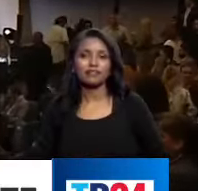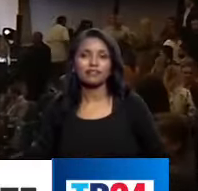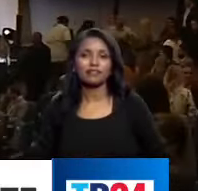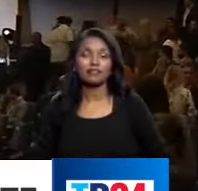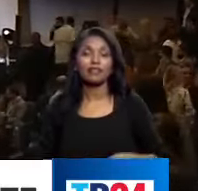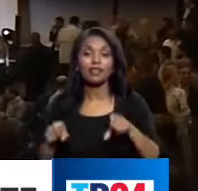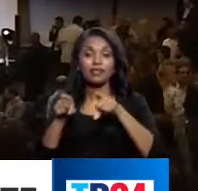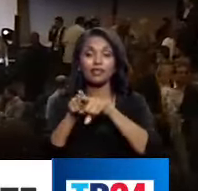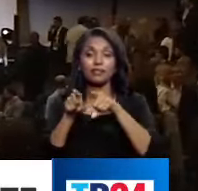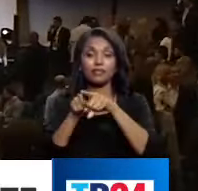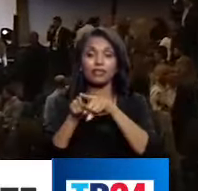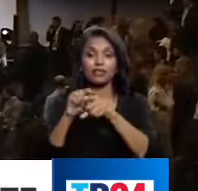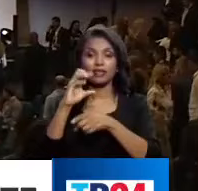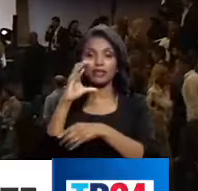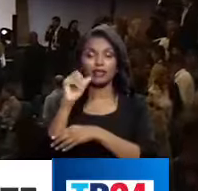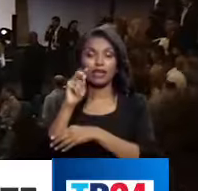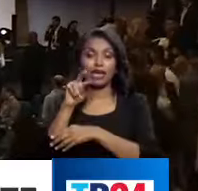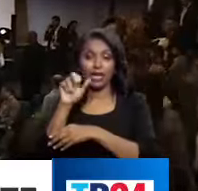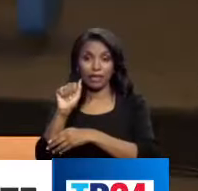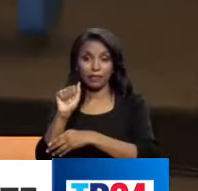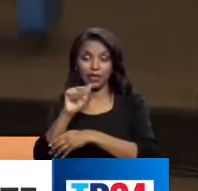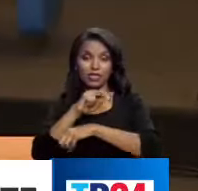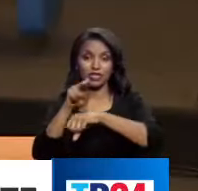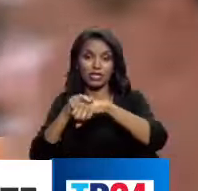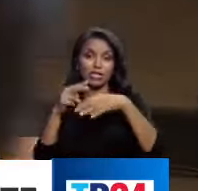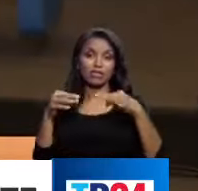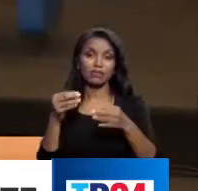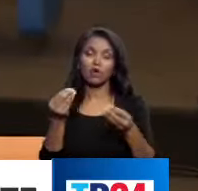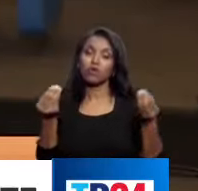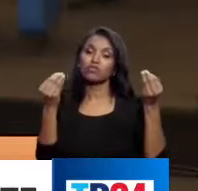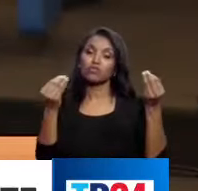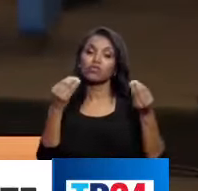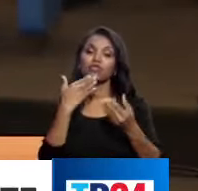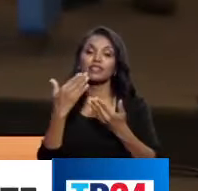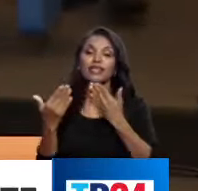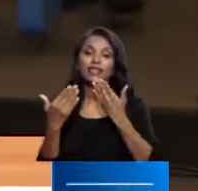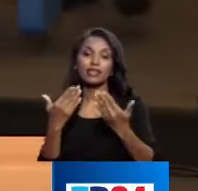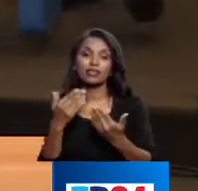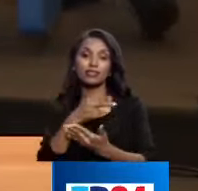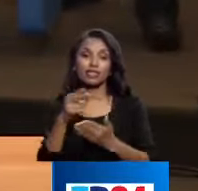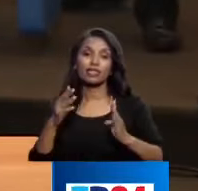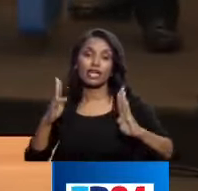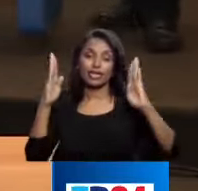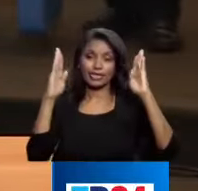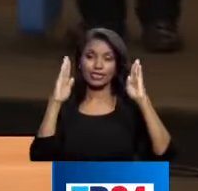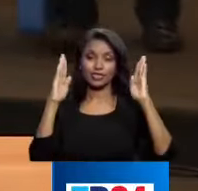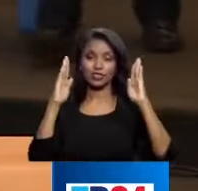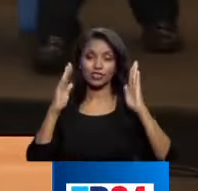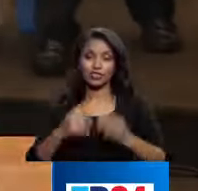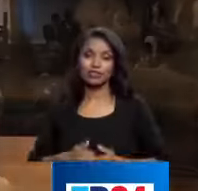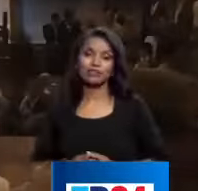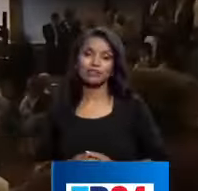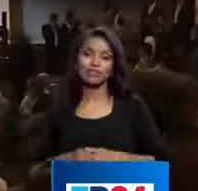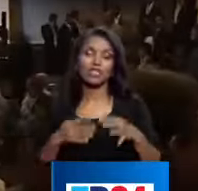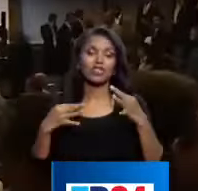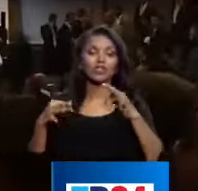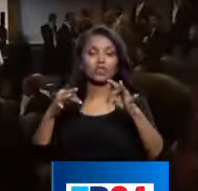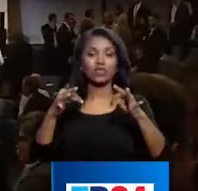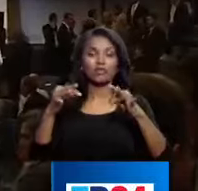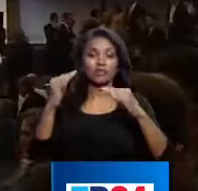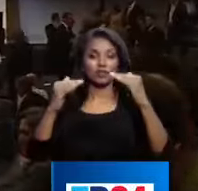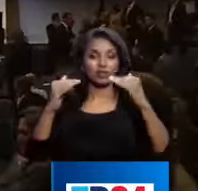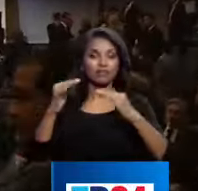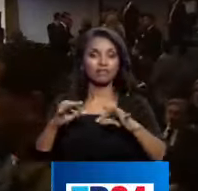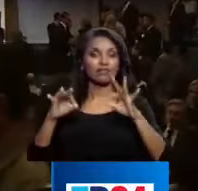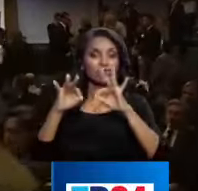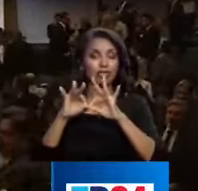nombre de la Cámara Nacional de Turismo de Panamá, muchas gracias por su atención durante este debate. Turismo